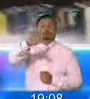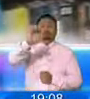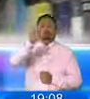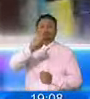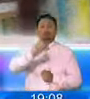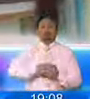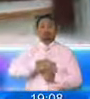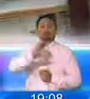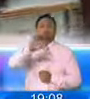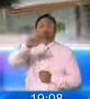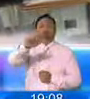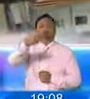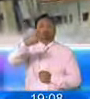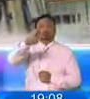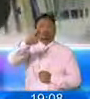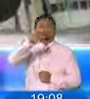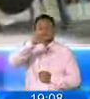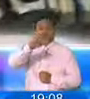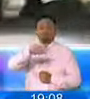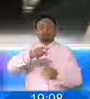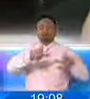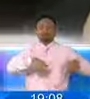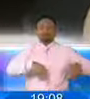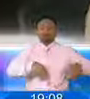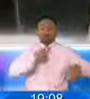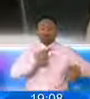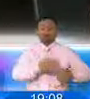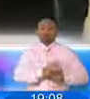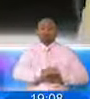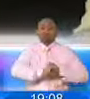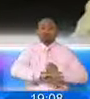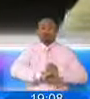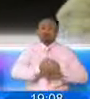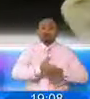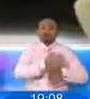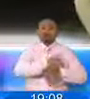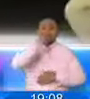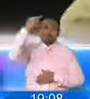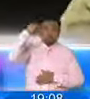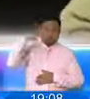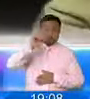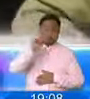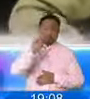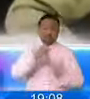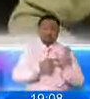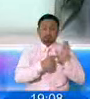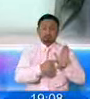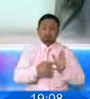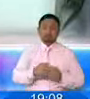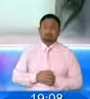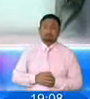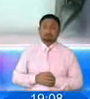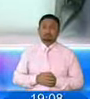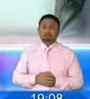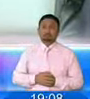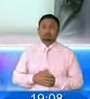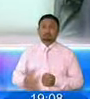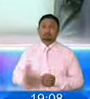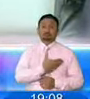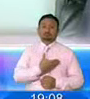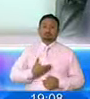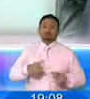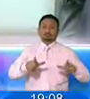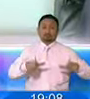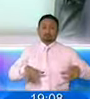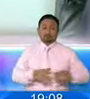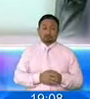Aguinaga destacan que con Lenín Moreno se ha dejado atrás esa campaña en la que el Estado era el principal actor político. La ausencia del presidente Moreno,